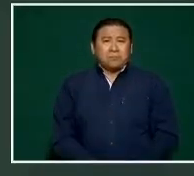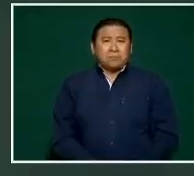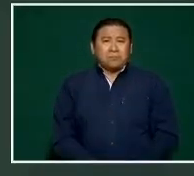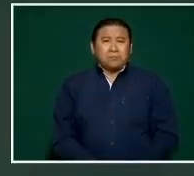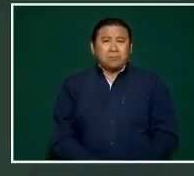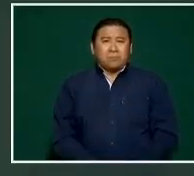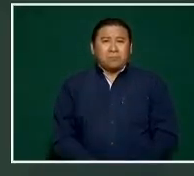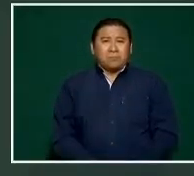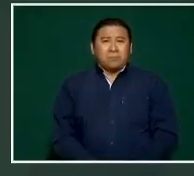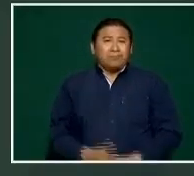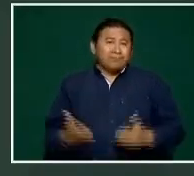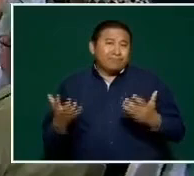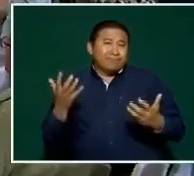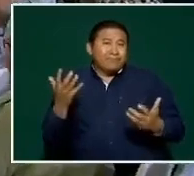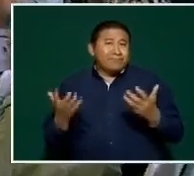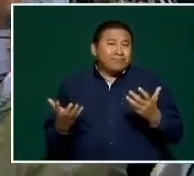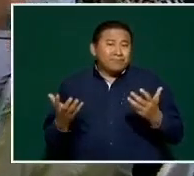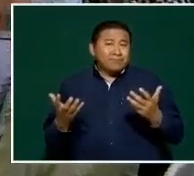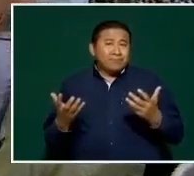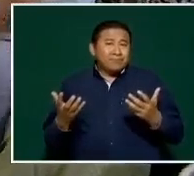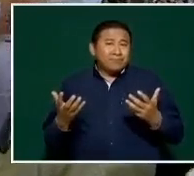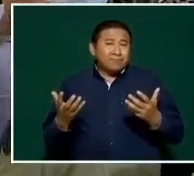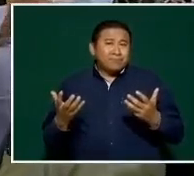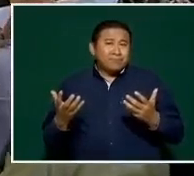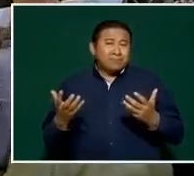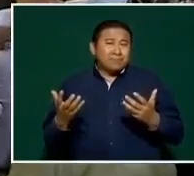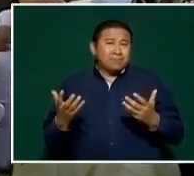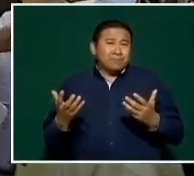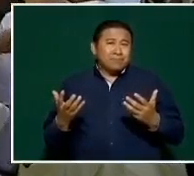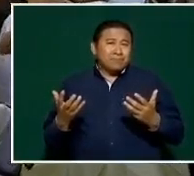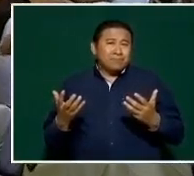Si son